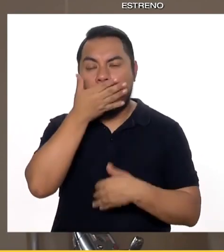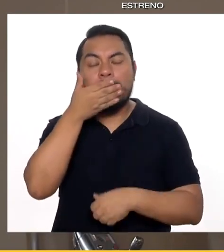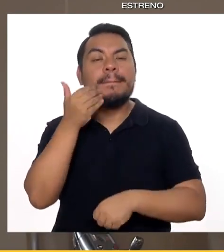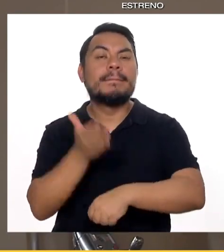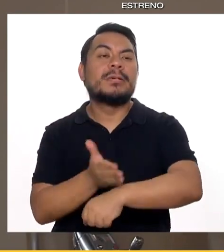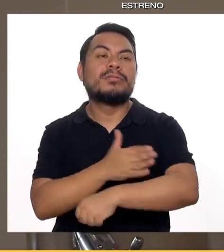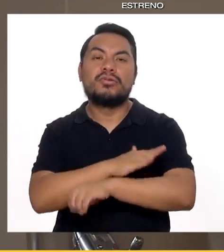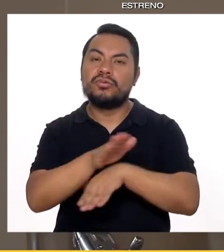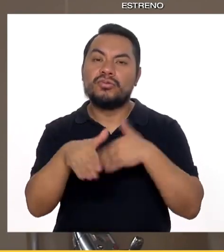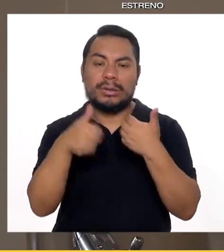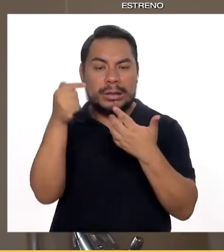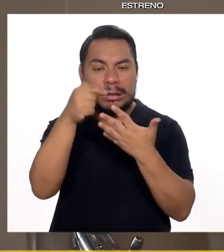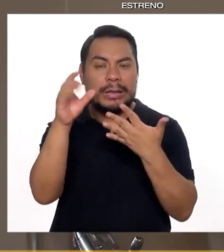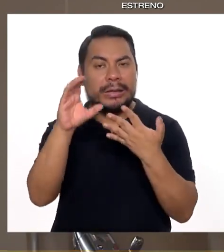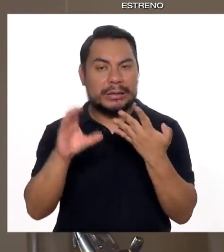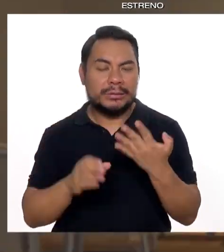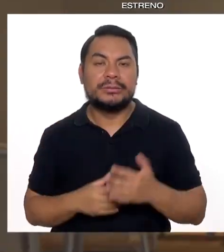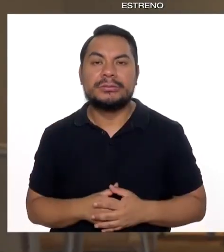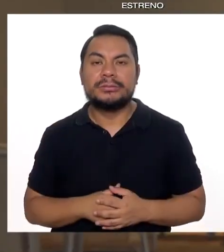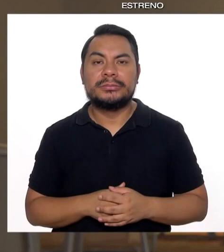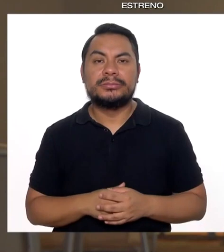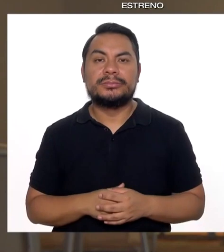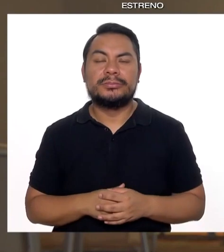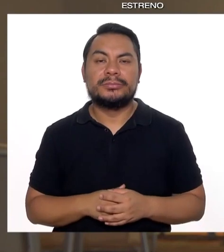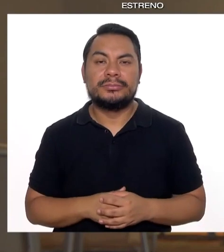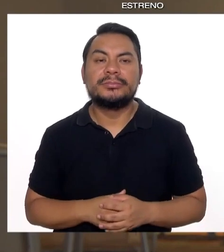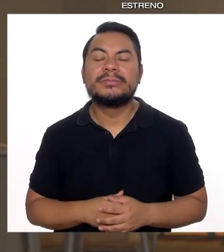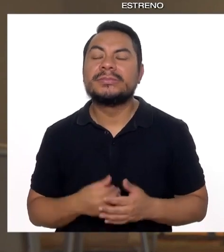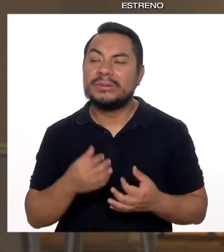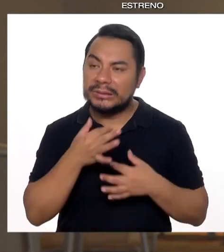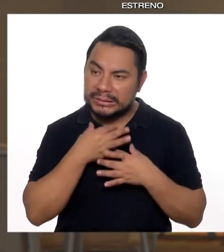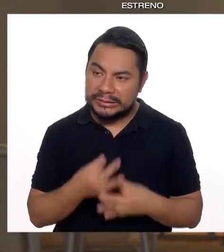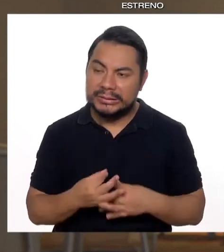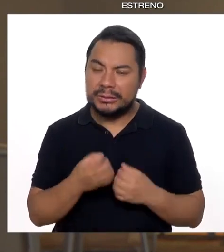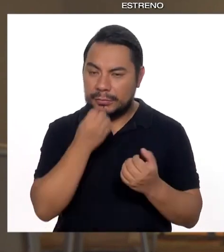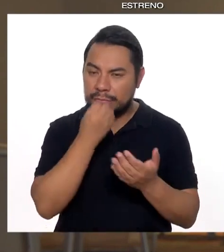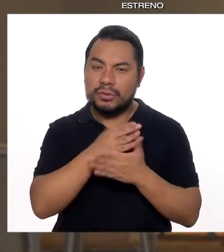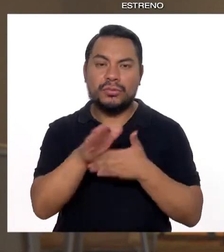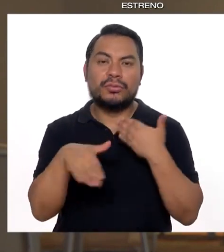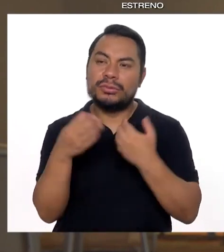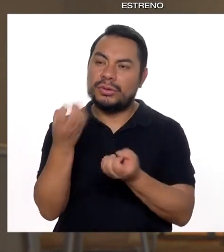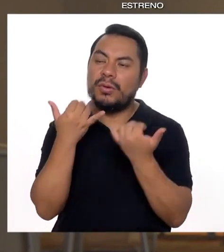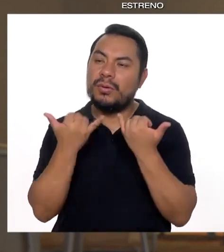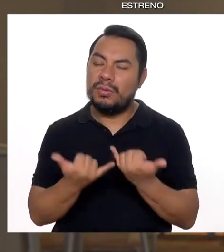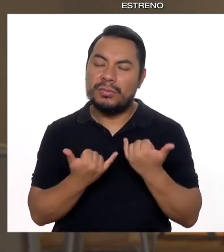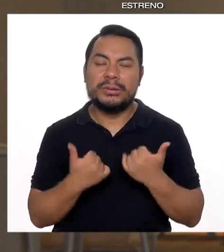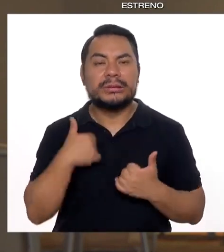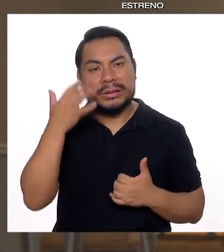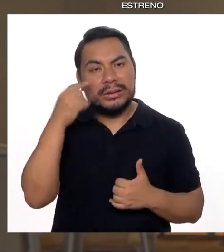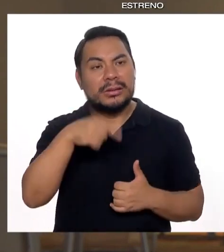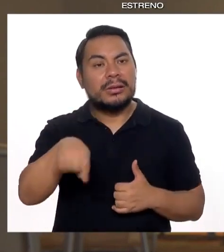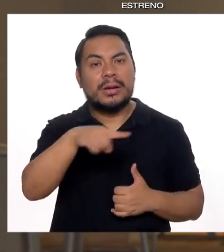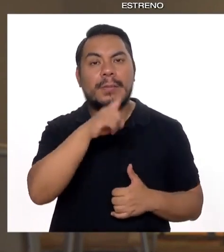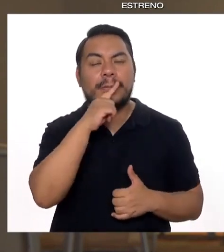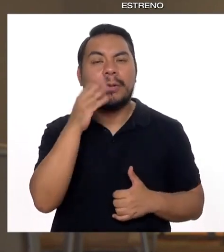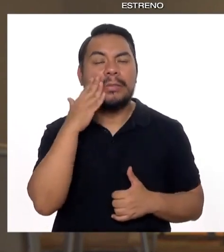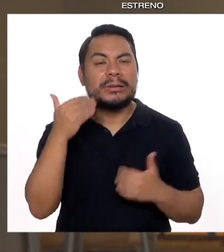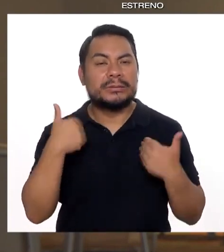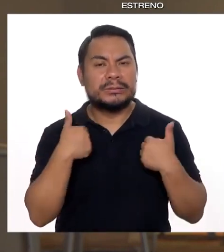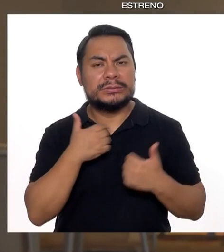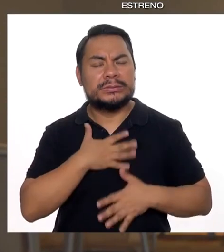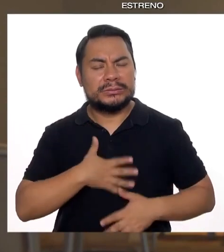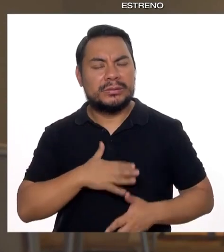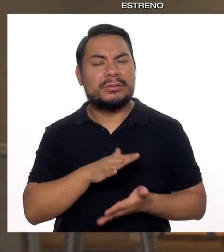poder mejorar todas esas características. Qué interesante y qué bueno todo lo que has dicho el día de hoy. Yo creo que los papás también